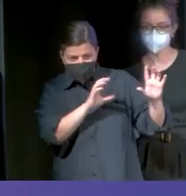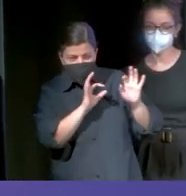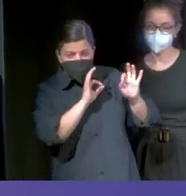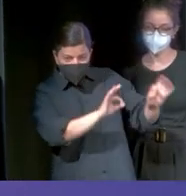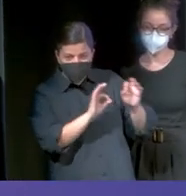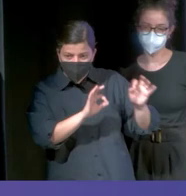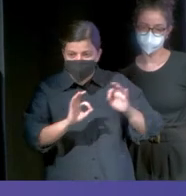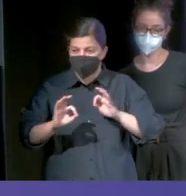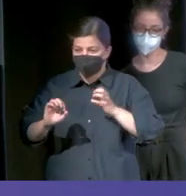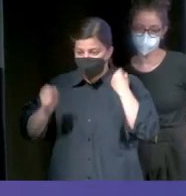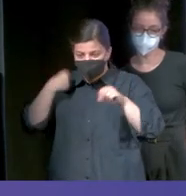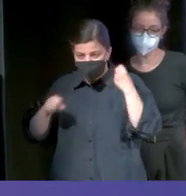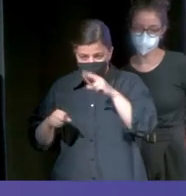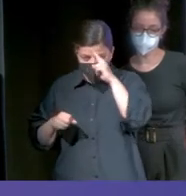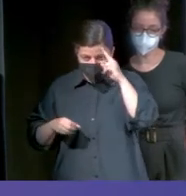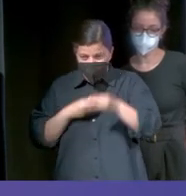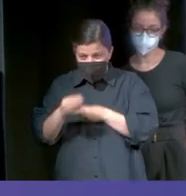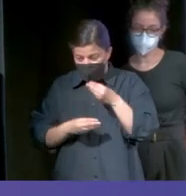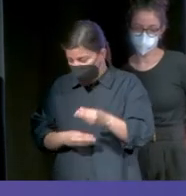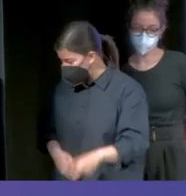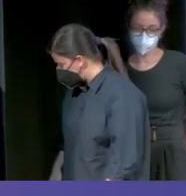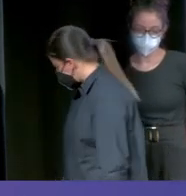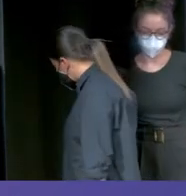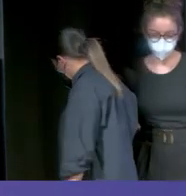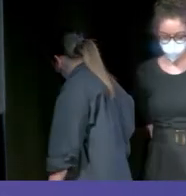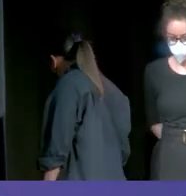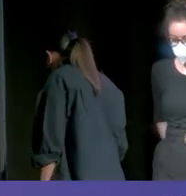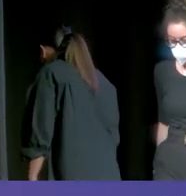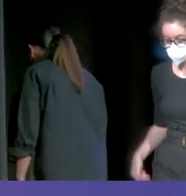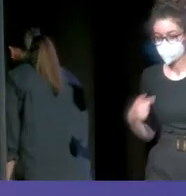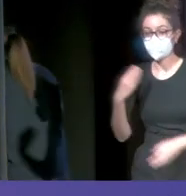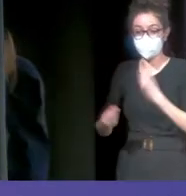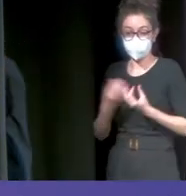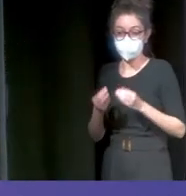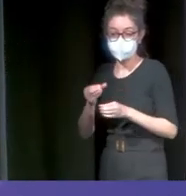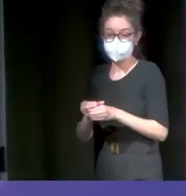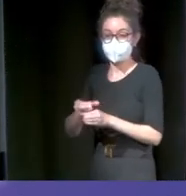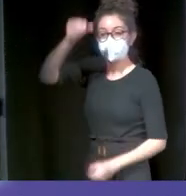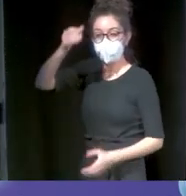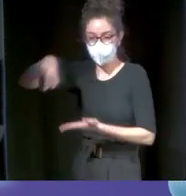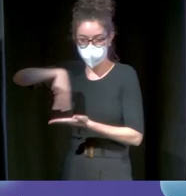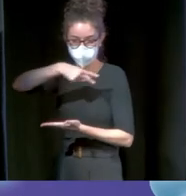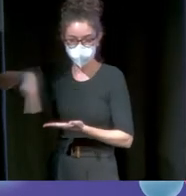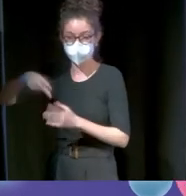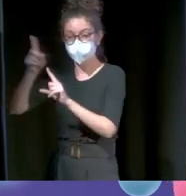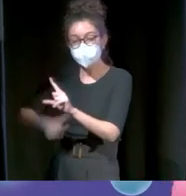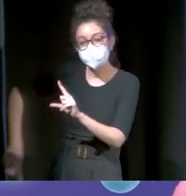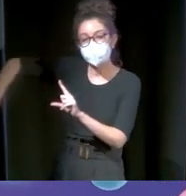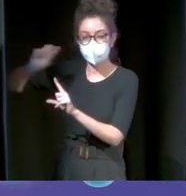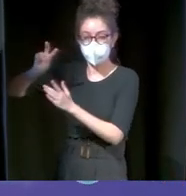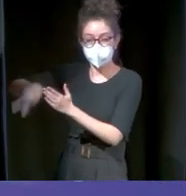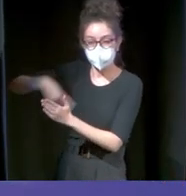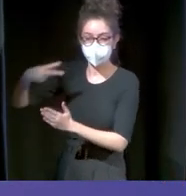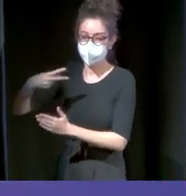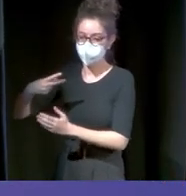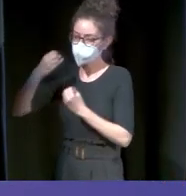que es el espectáculo que estoy haciendo en madrid en el que puedo decidir qué hago bolden muy bien ahora cromático muy bien y